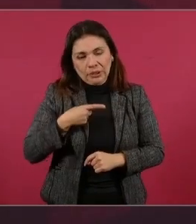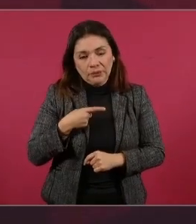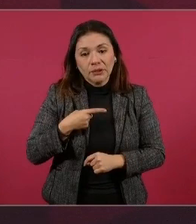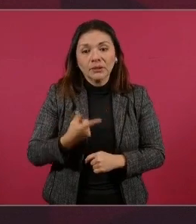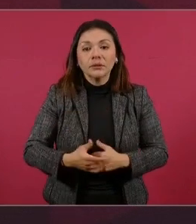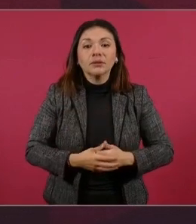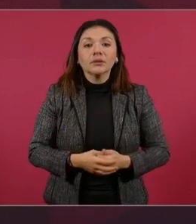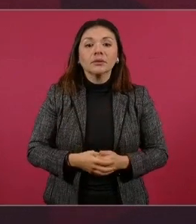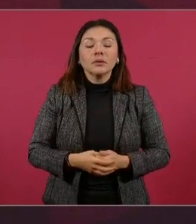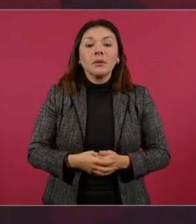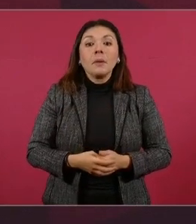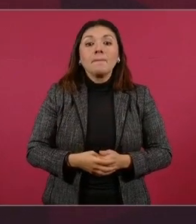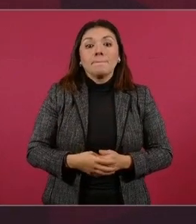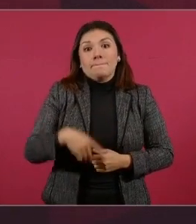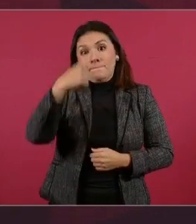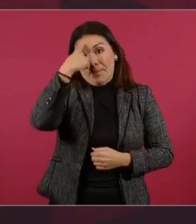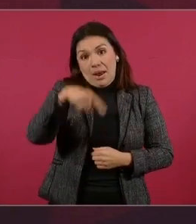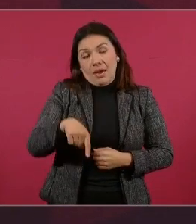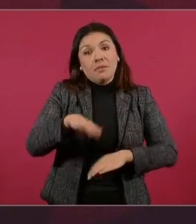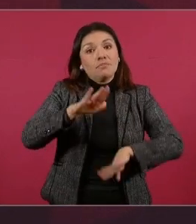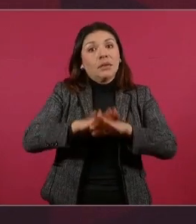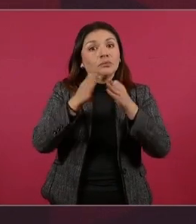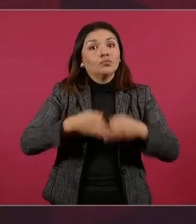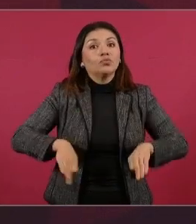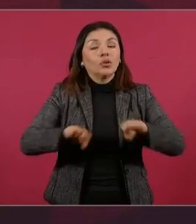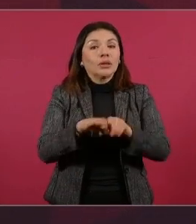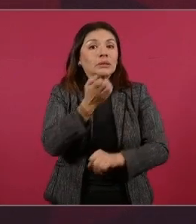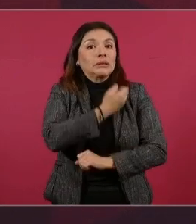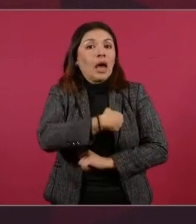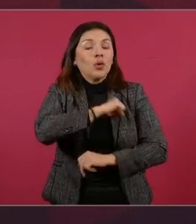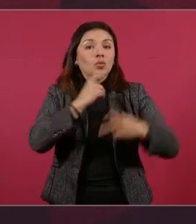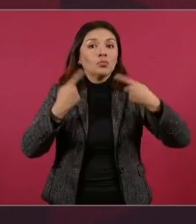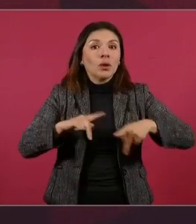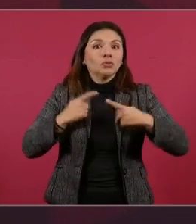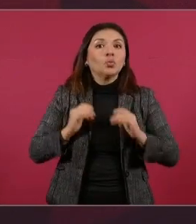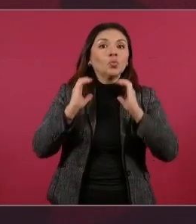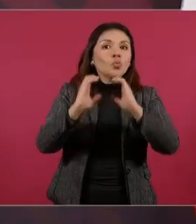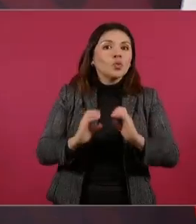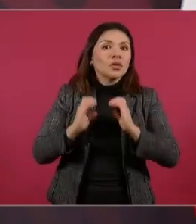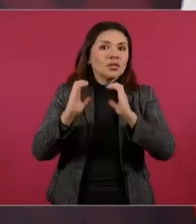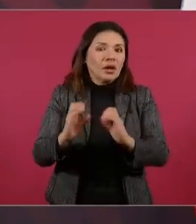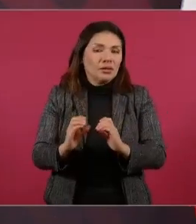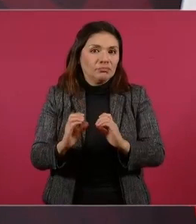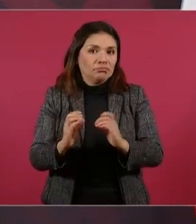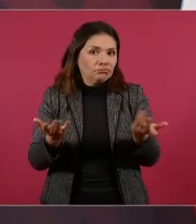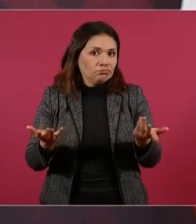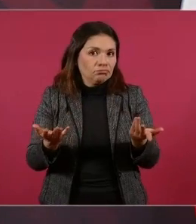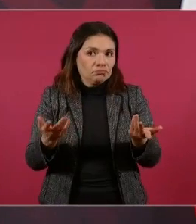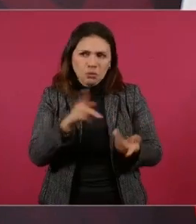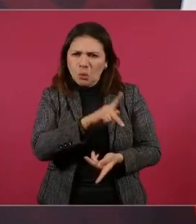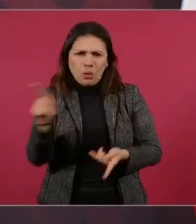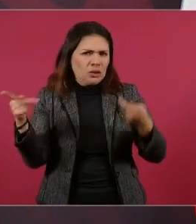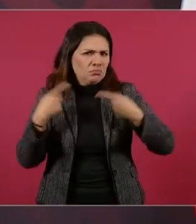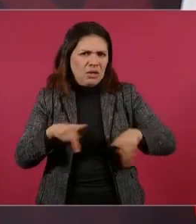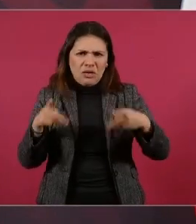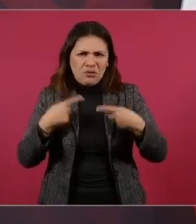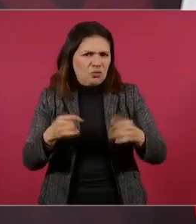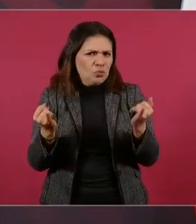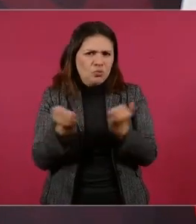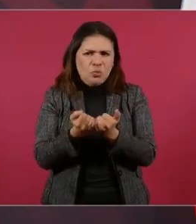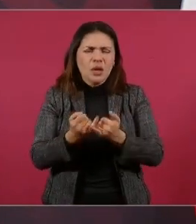corrupción para que se cuide la salud de la gente en general con